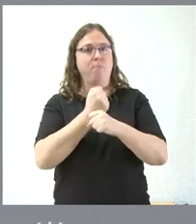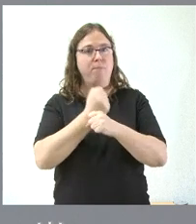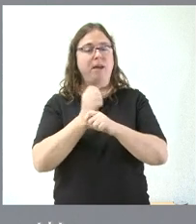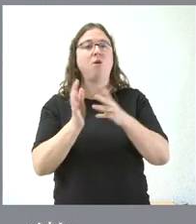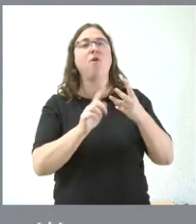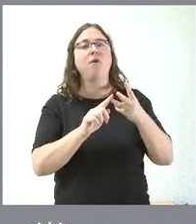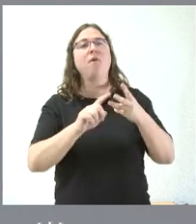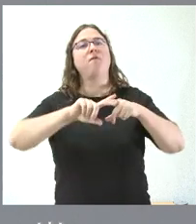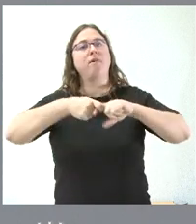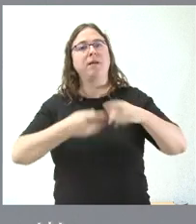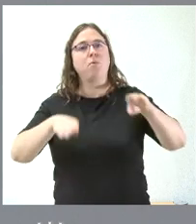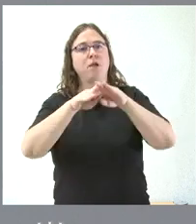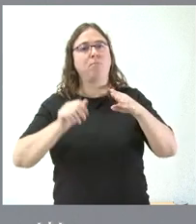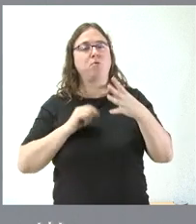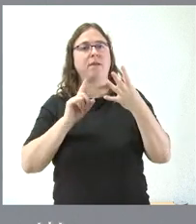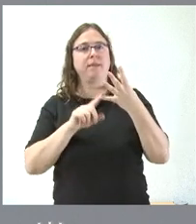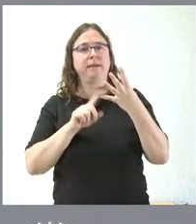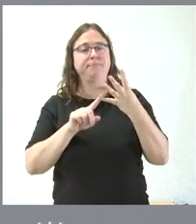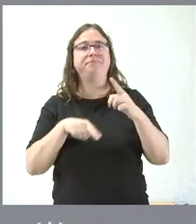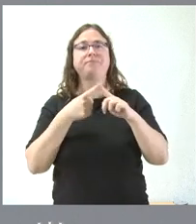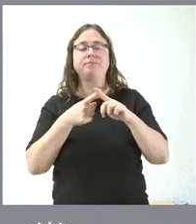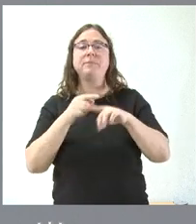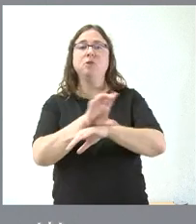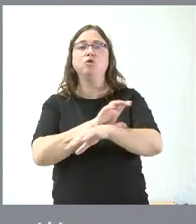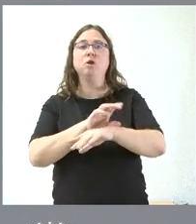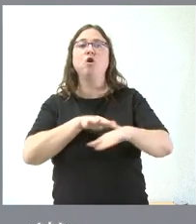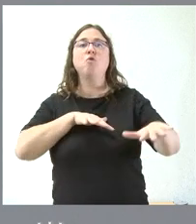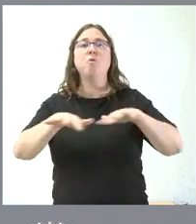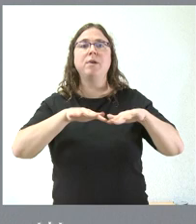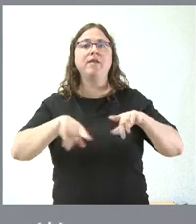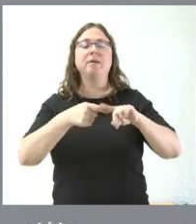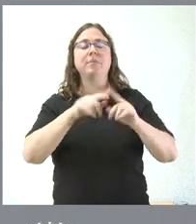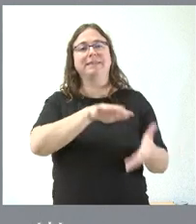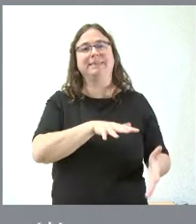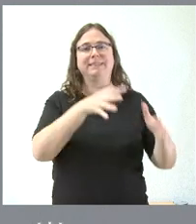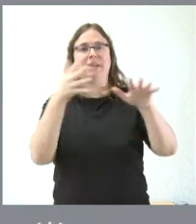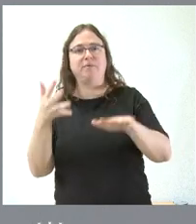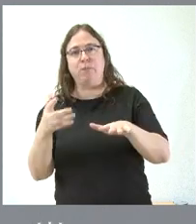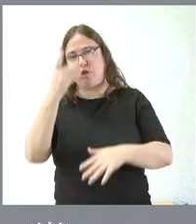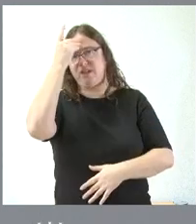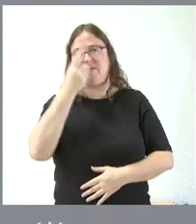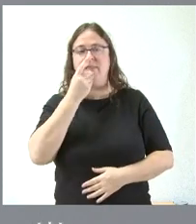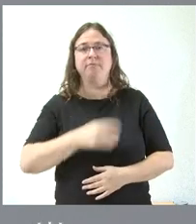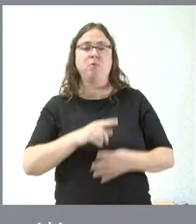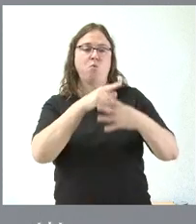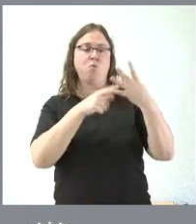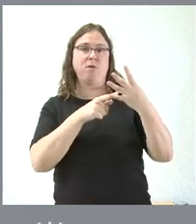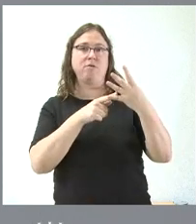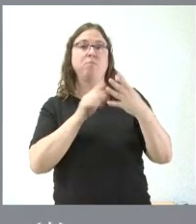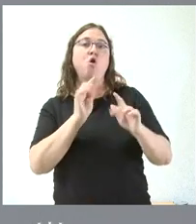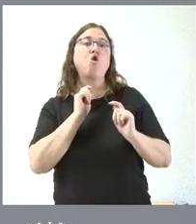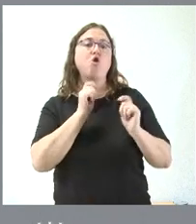familia igualdad de oportunidades y la consejería de movilidad y transformación digital esto en cuanto a